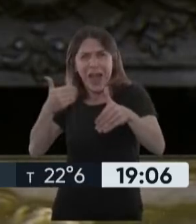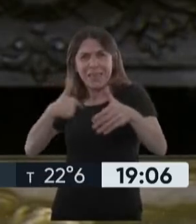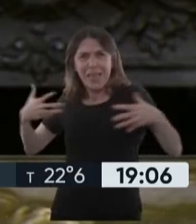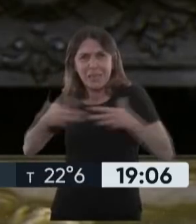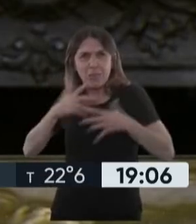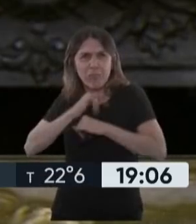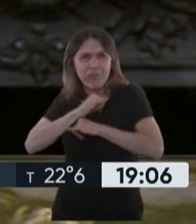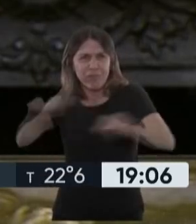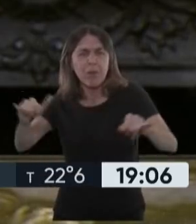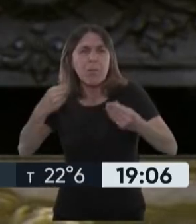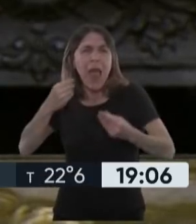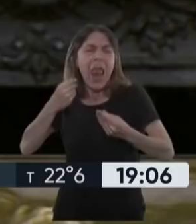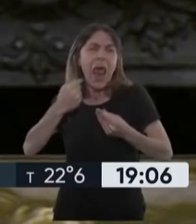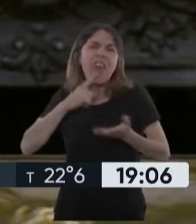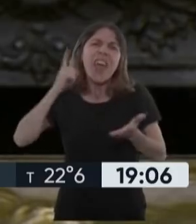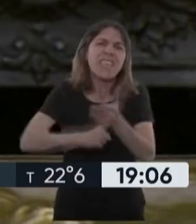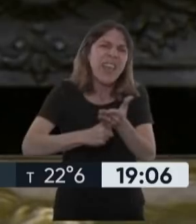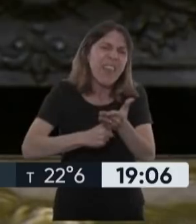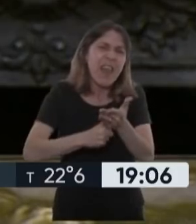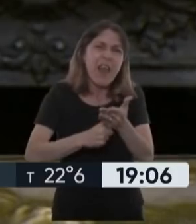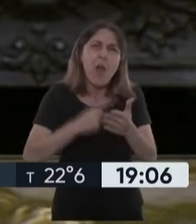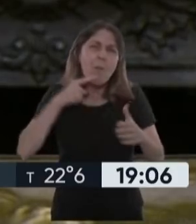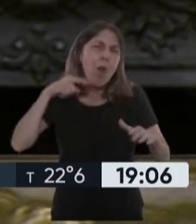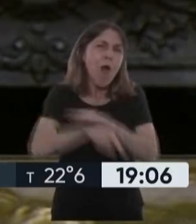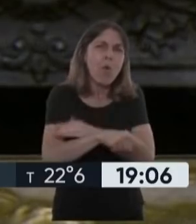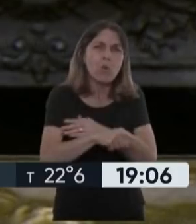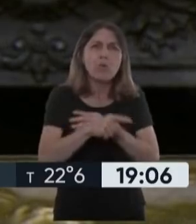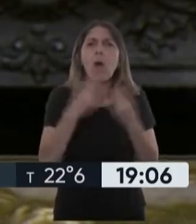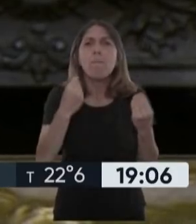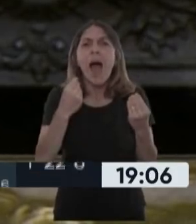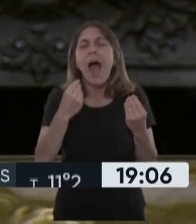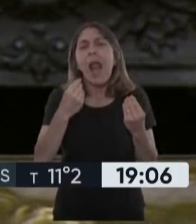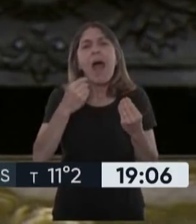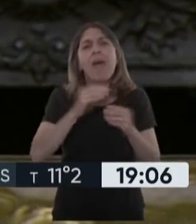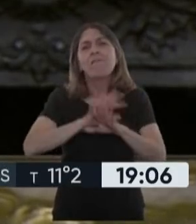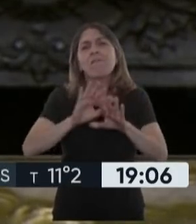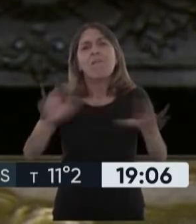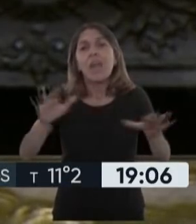profundizar todas las medidas que favorezcan ponerle fin a la desigualdad social.